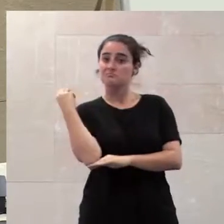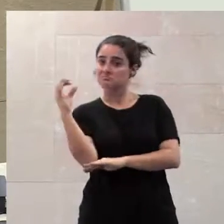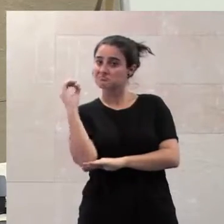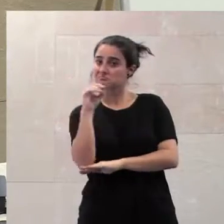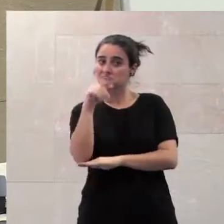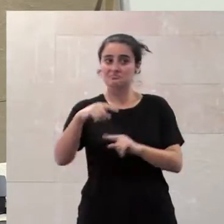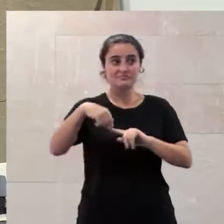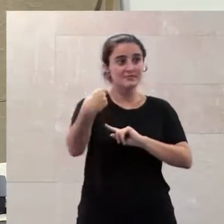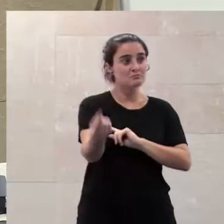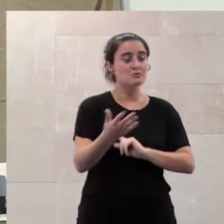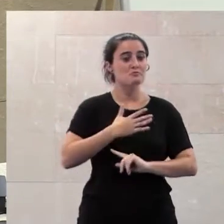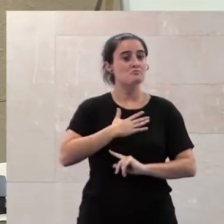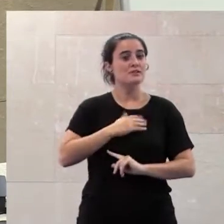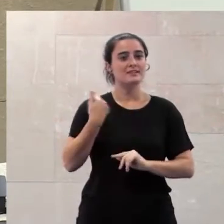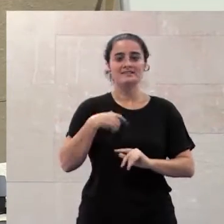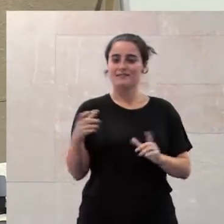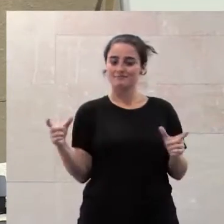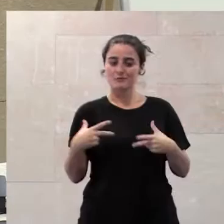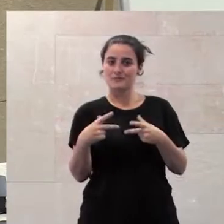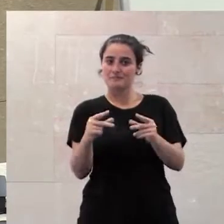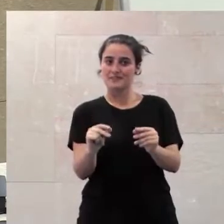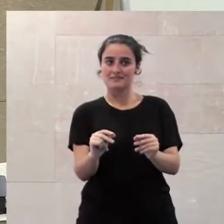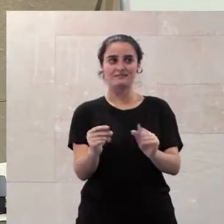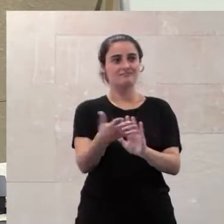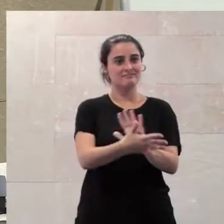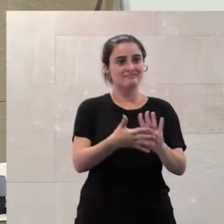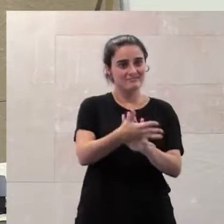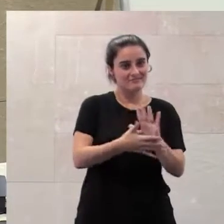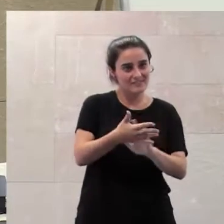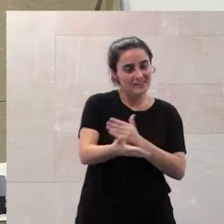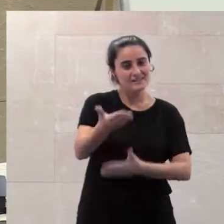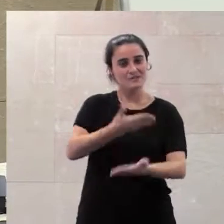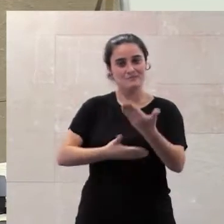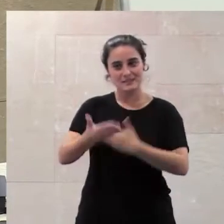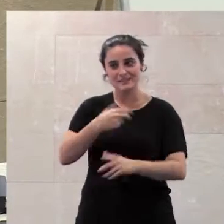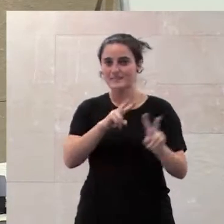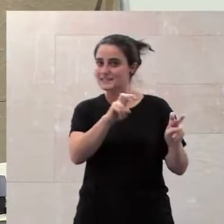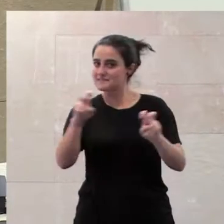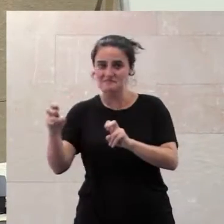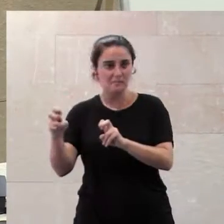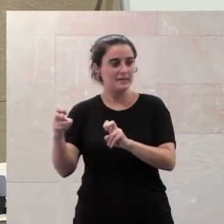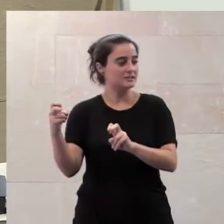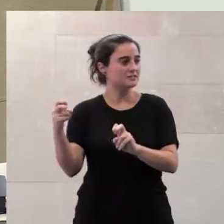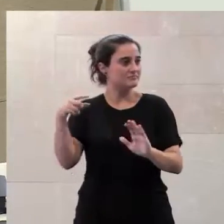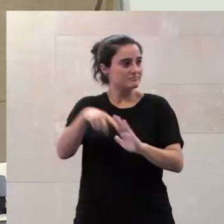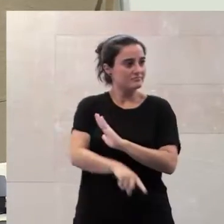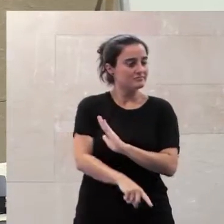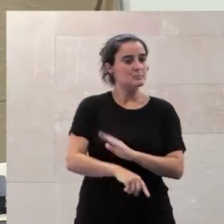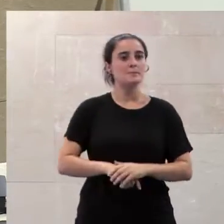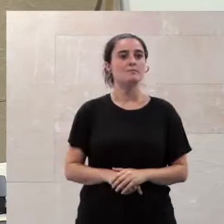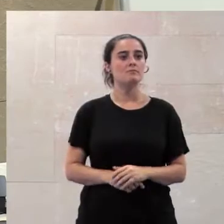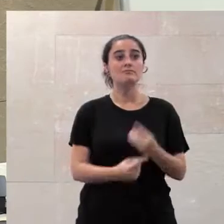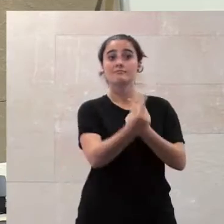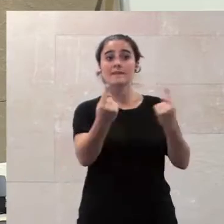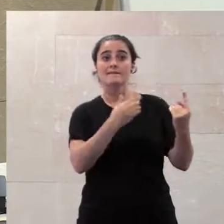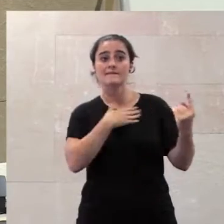luego, al finalizar la sesión, pues compartir o profundizar en cualquier aspecto que hayan expuesto. ¿Paten